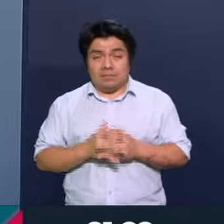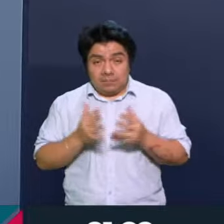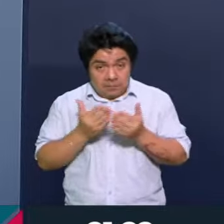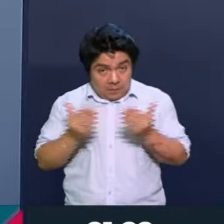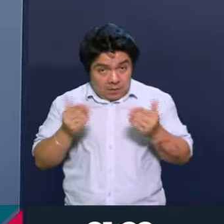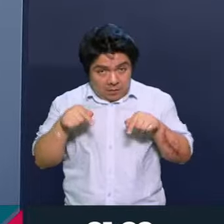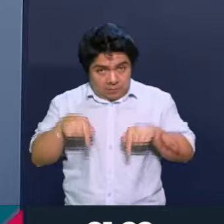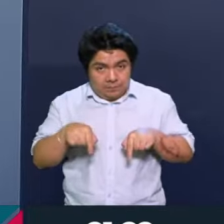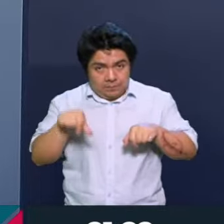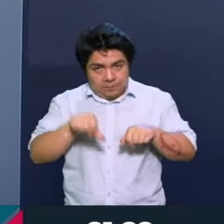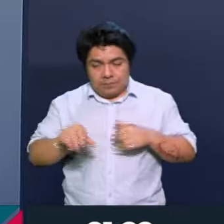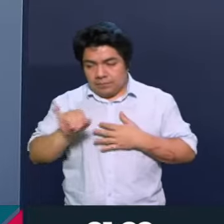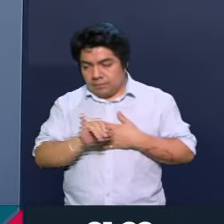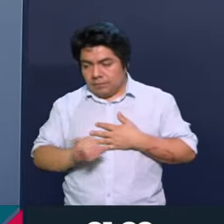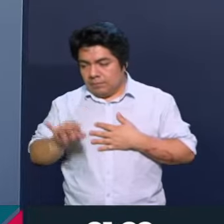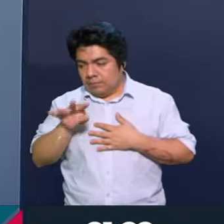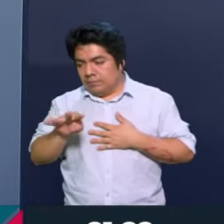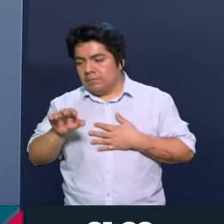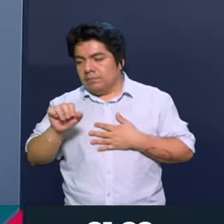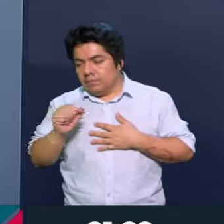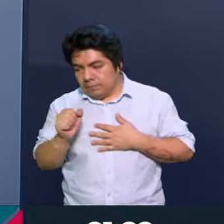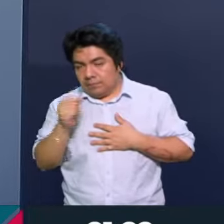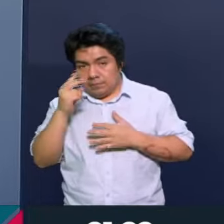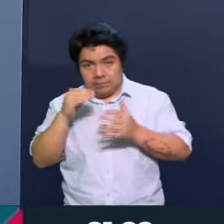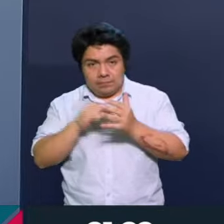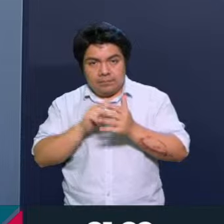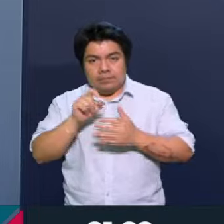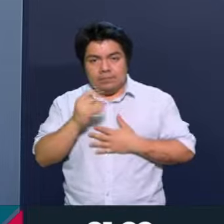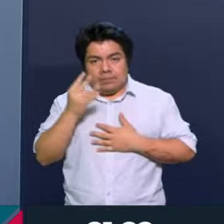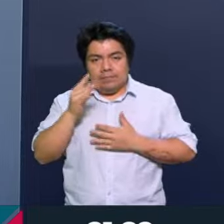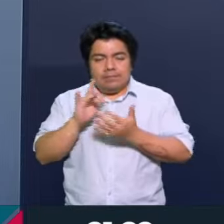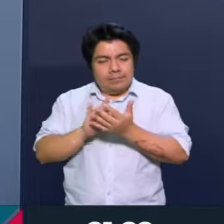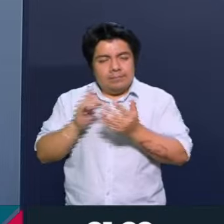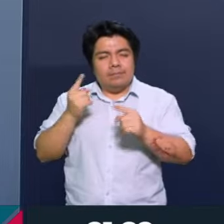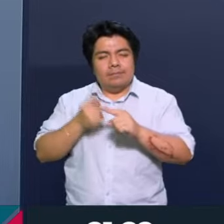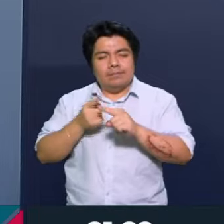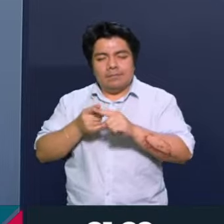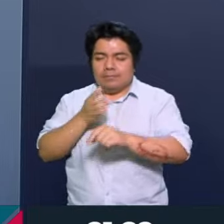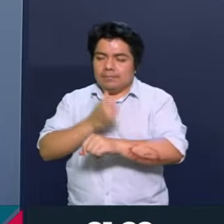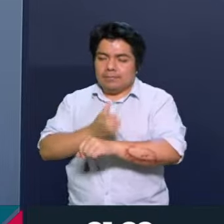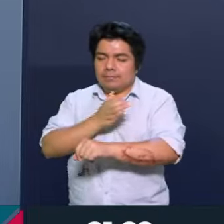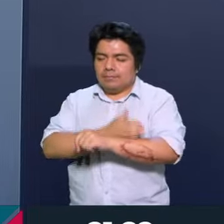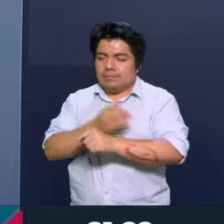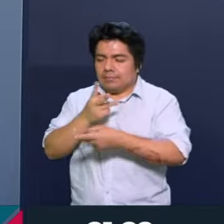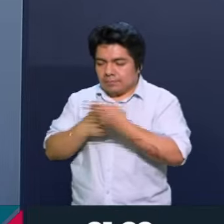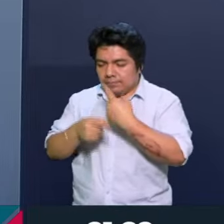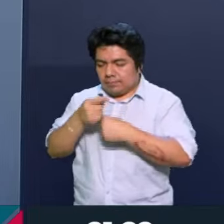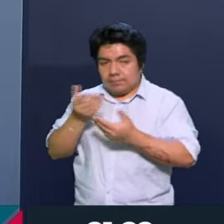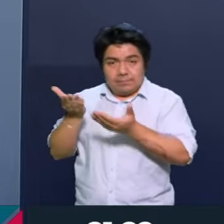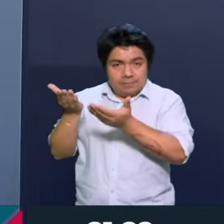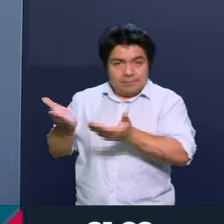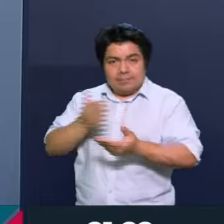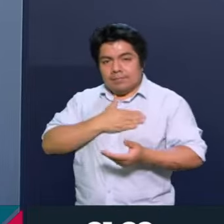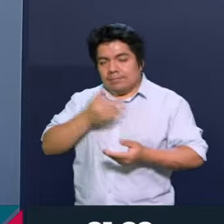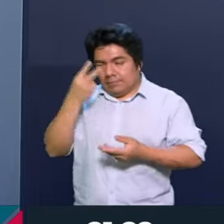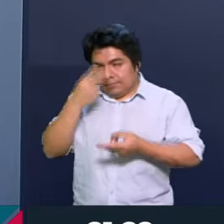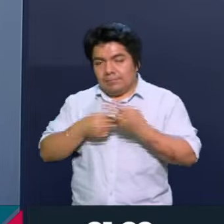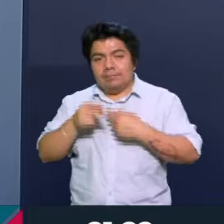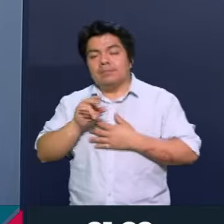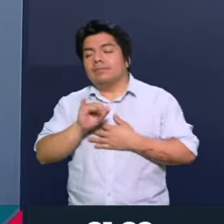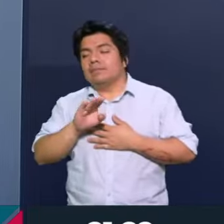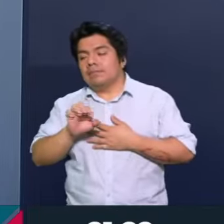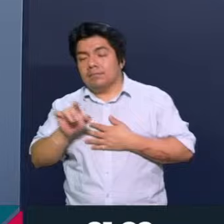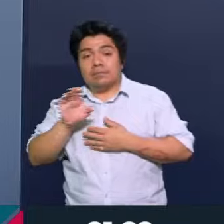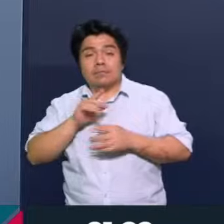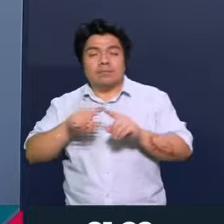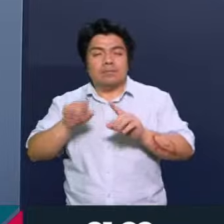Y para el desdoble de este jueves 19 de septiembre de 2024, le agradecemos que nos acompañe aquí en el foro y le damos la bienvenida a Yabneli Maldonado,